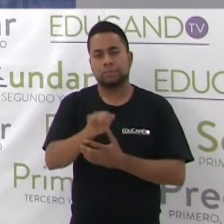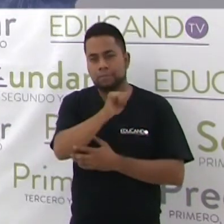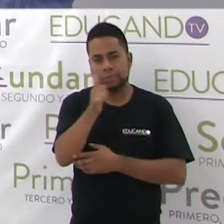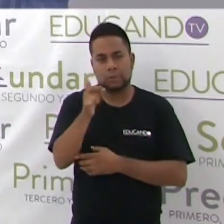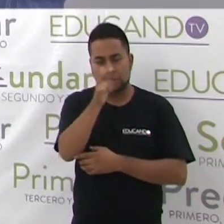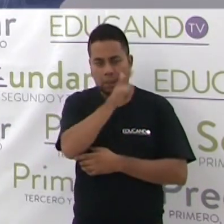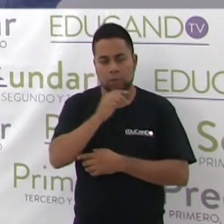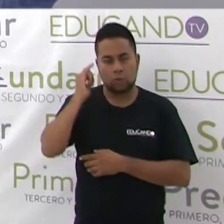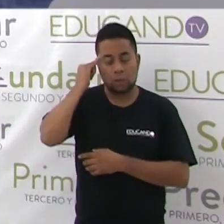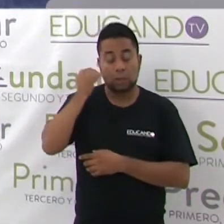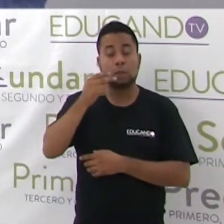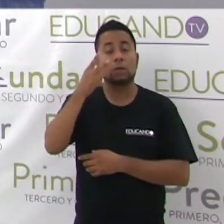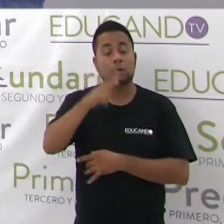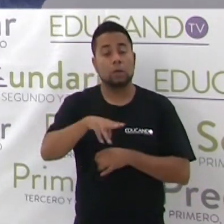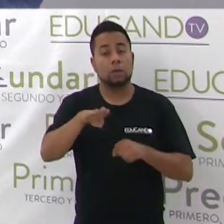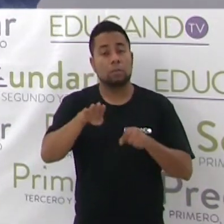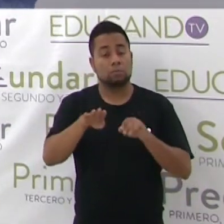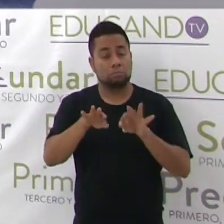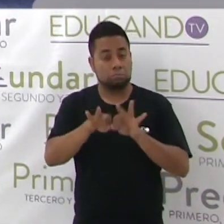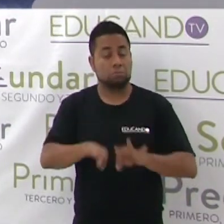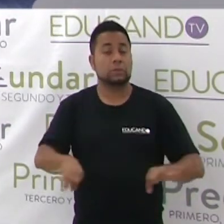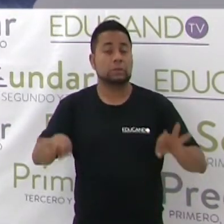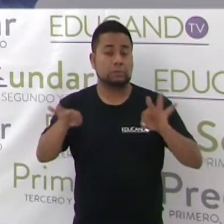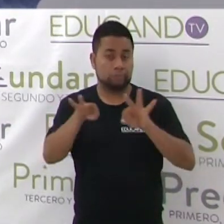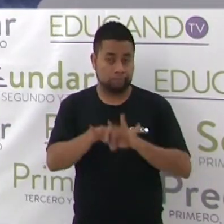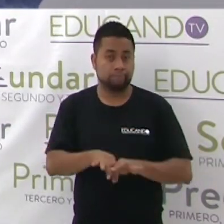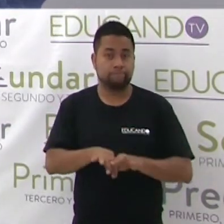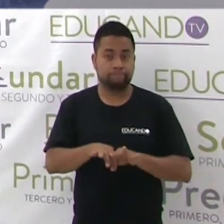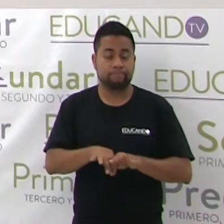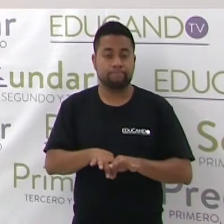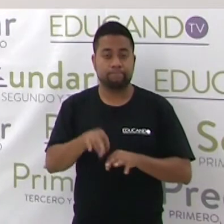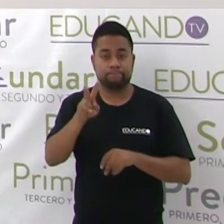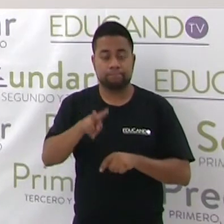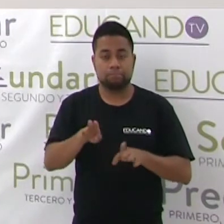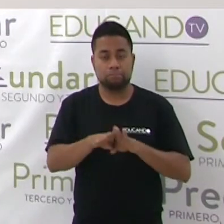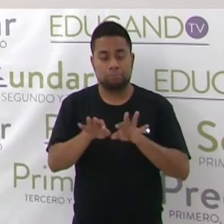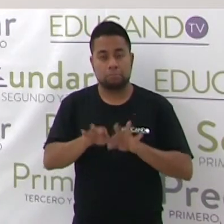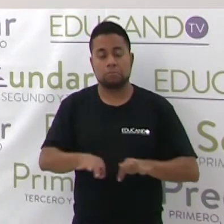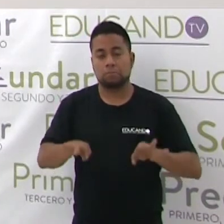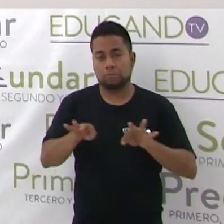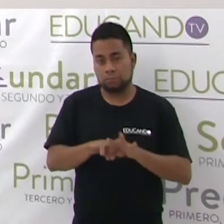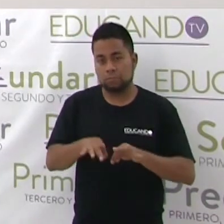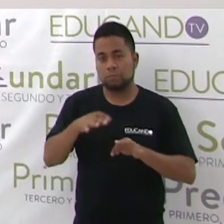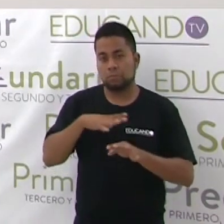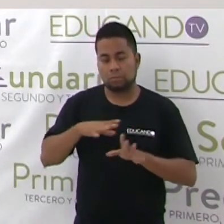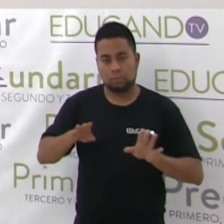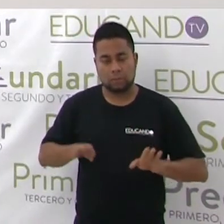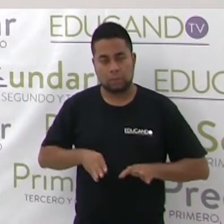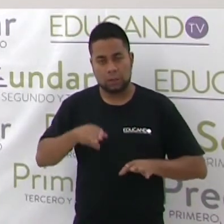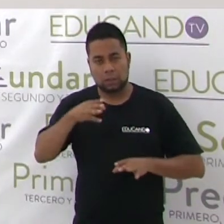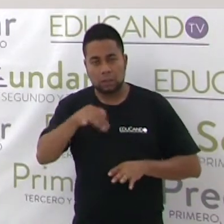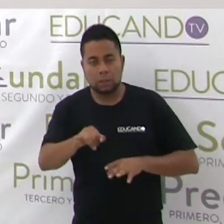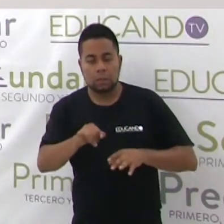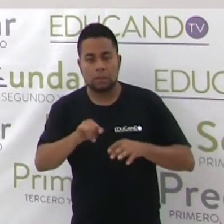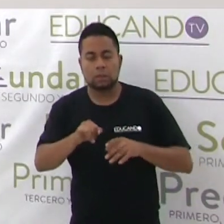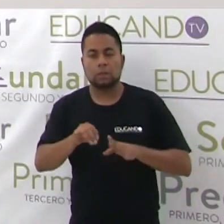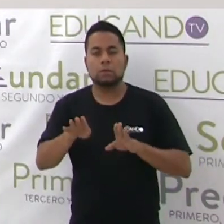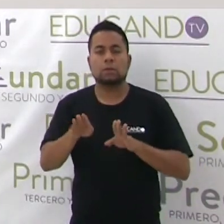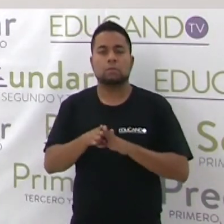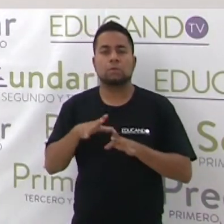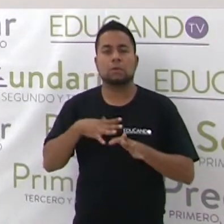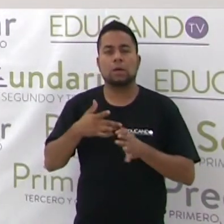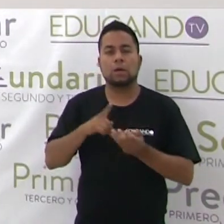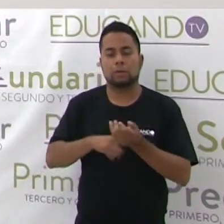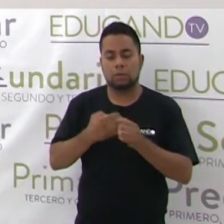lengua indígena muy, muy importante, también de gran relevancia, se va caracterizando y se va manejando en